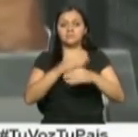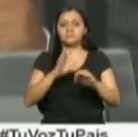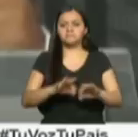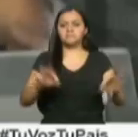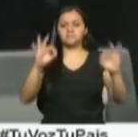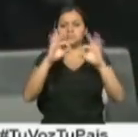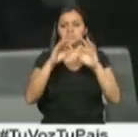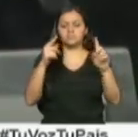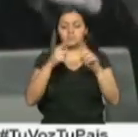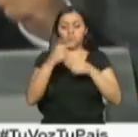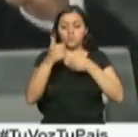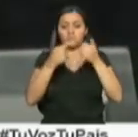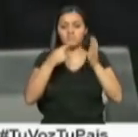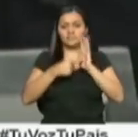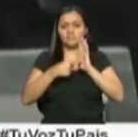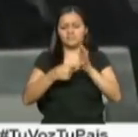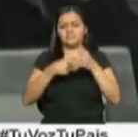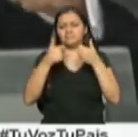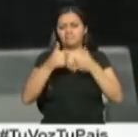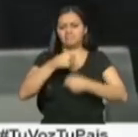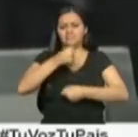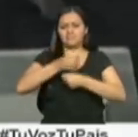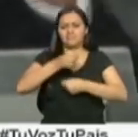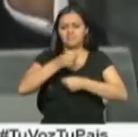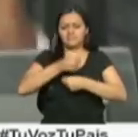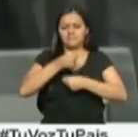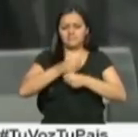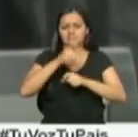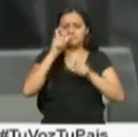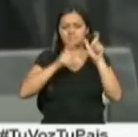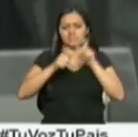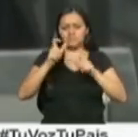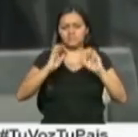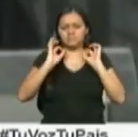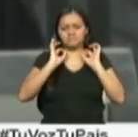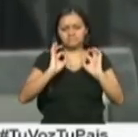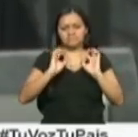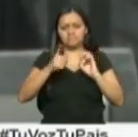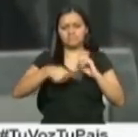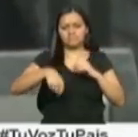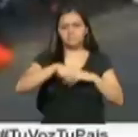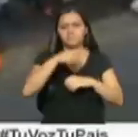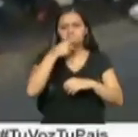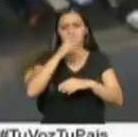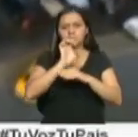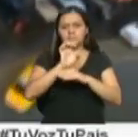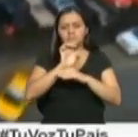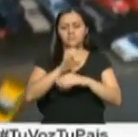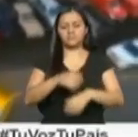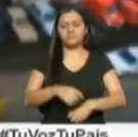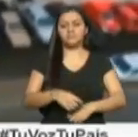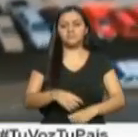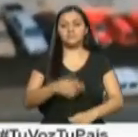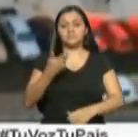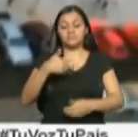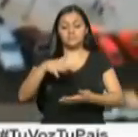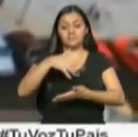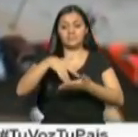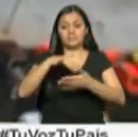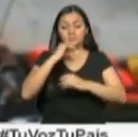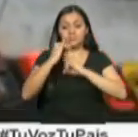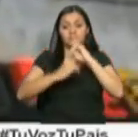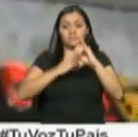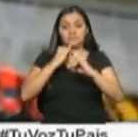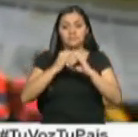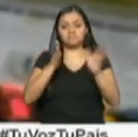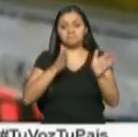es el ejemplo del trabajo por la ciudadanía de nuestro pueblo, el Ecuador. Según estudios internacionales,